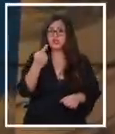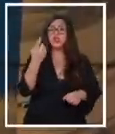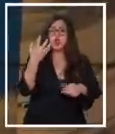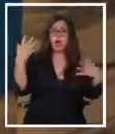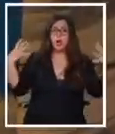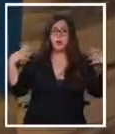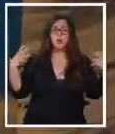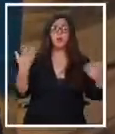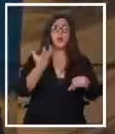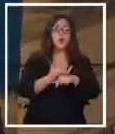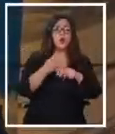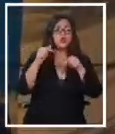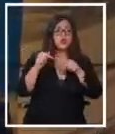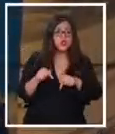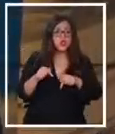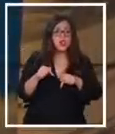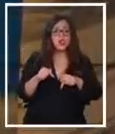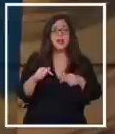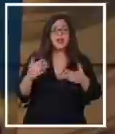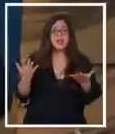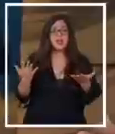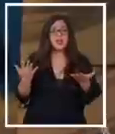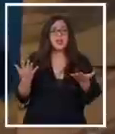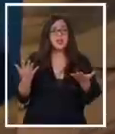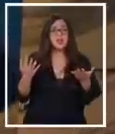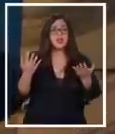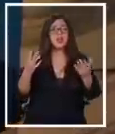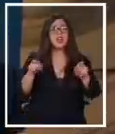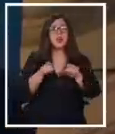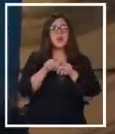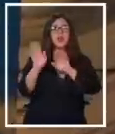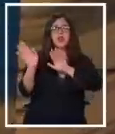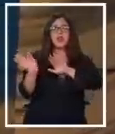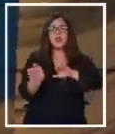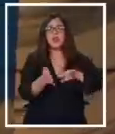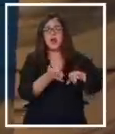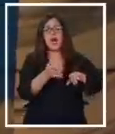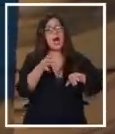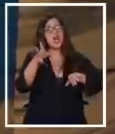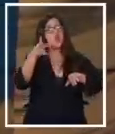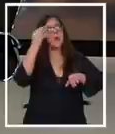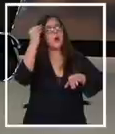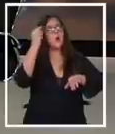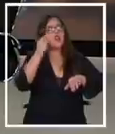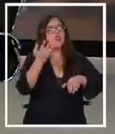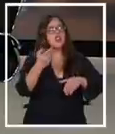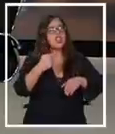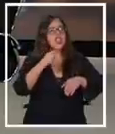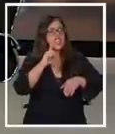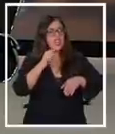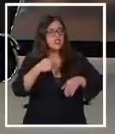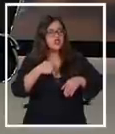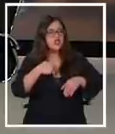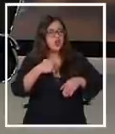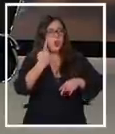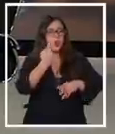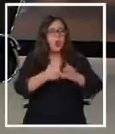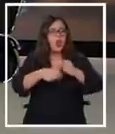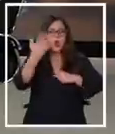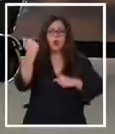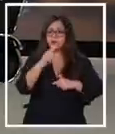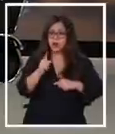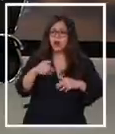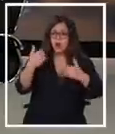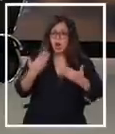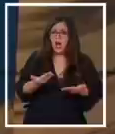responsabilidad y hoy día lo que nos cabe no es sencillamente hacerse el loco de yo yo no me acuerdo que era se hace un año sino hoy día tenemos